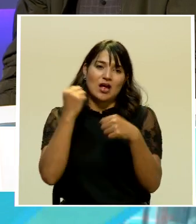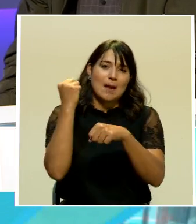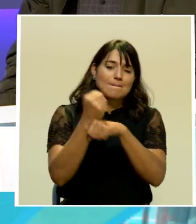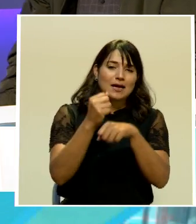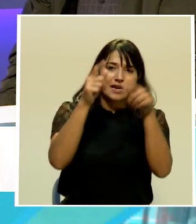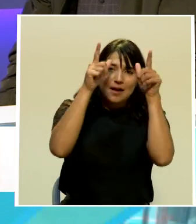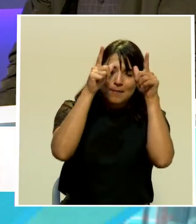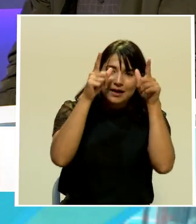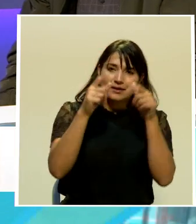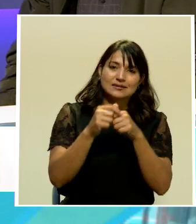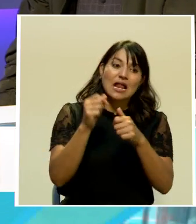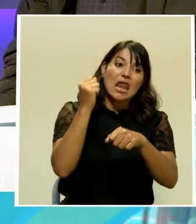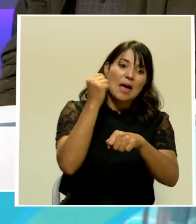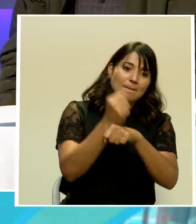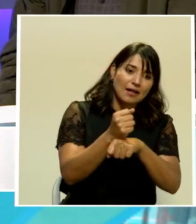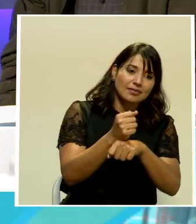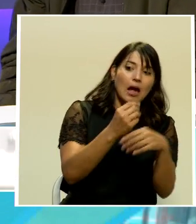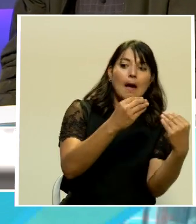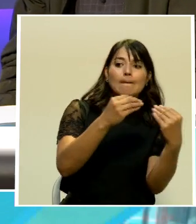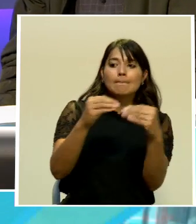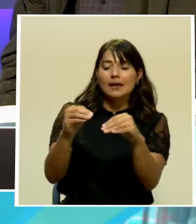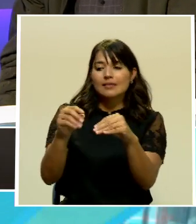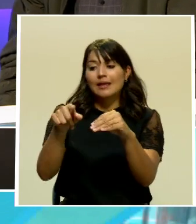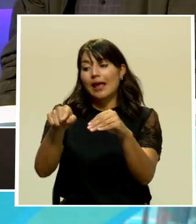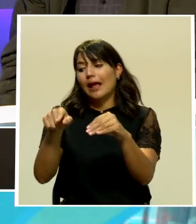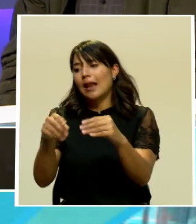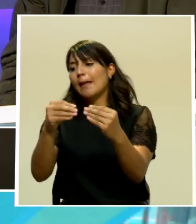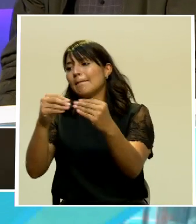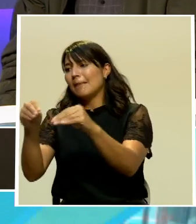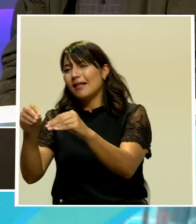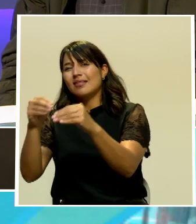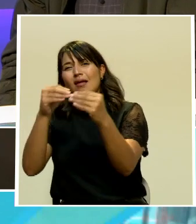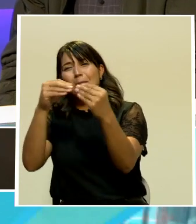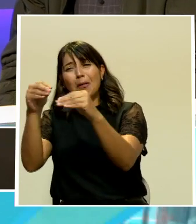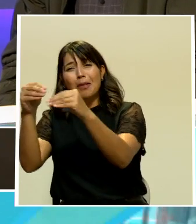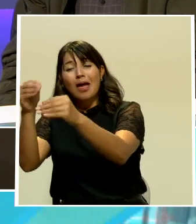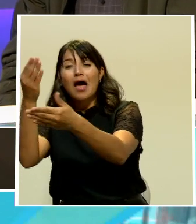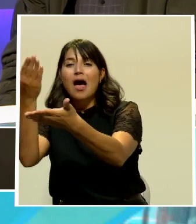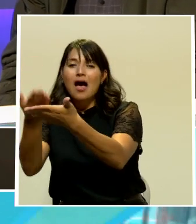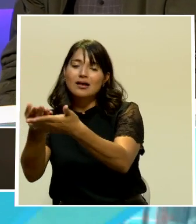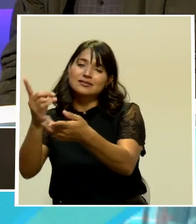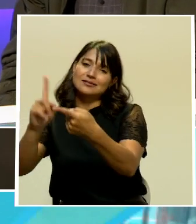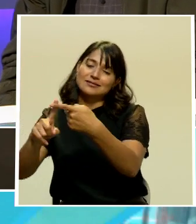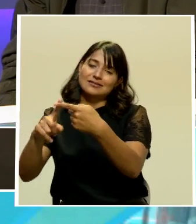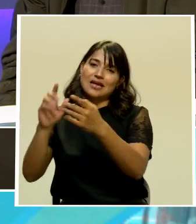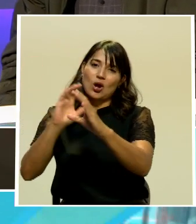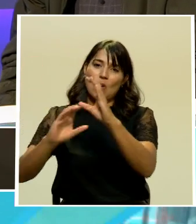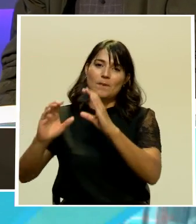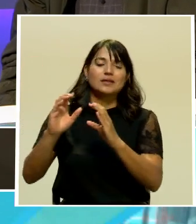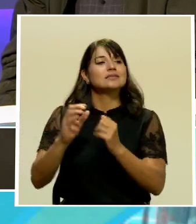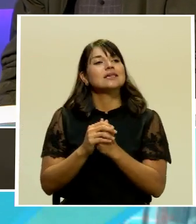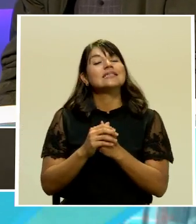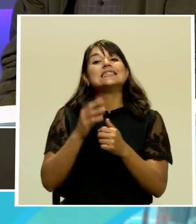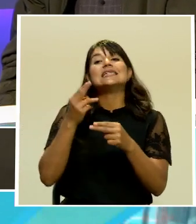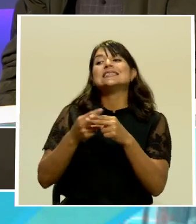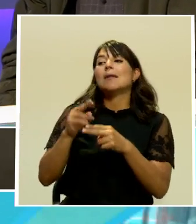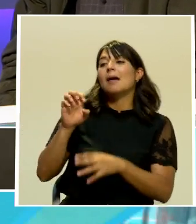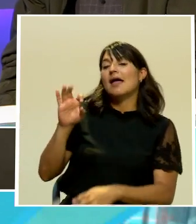Parca. Efraín, entonces, es un carnicero, pero es el primer eslabón de la